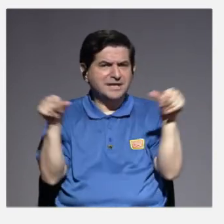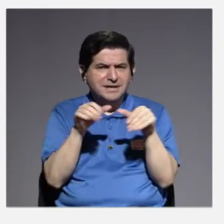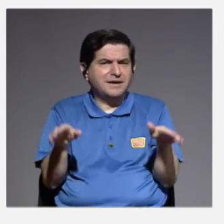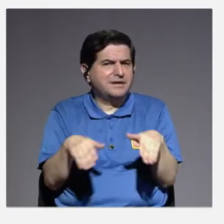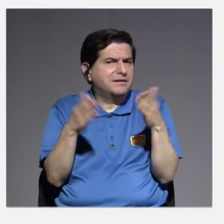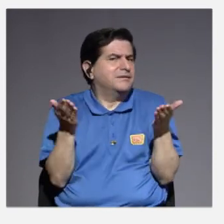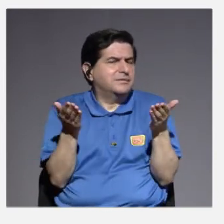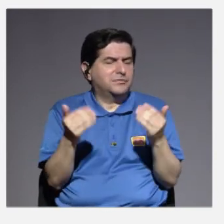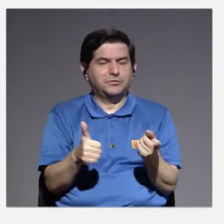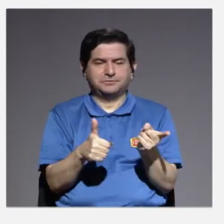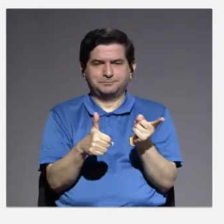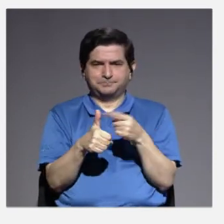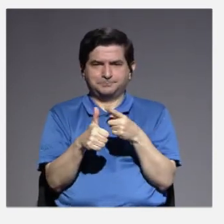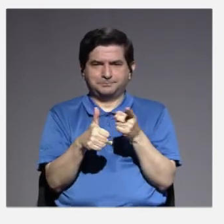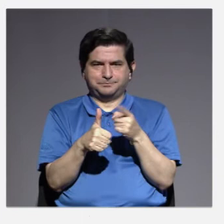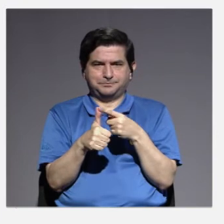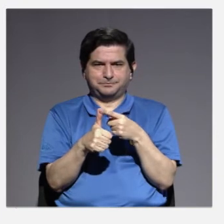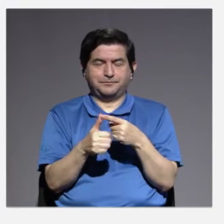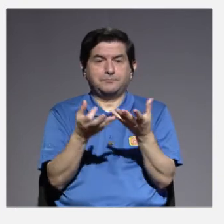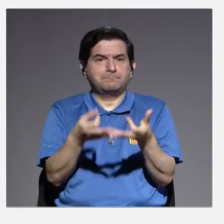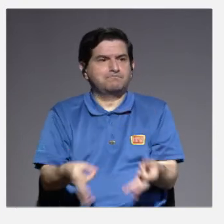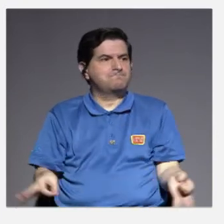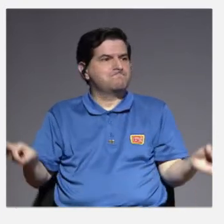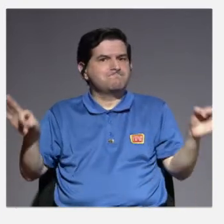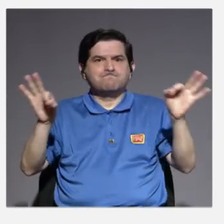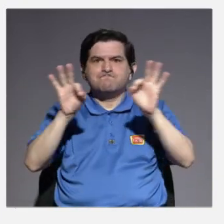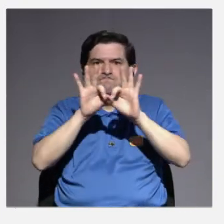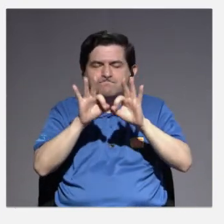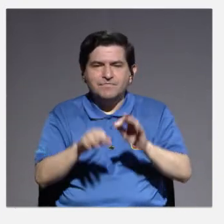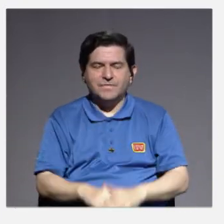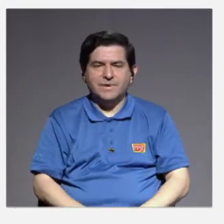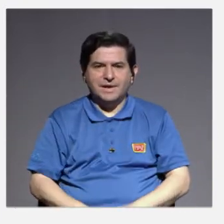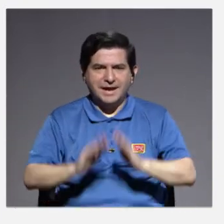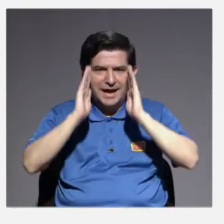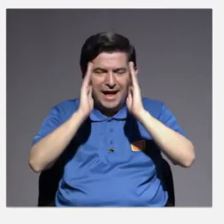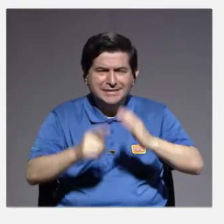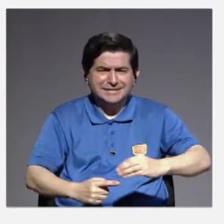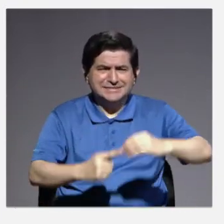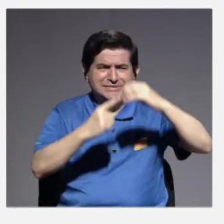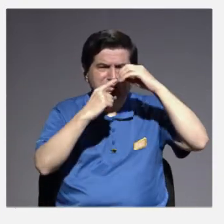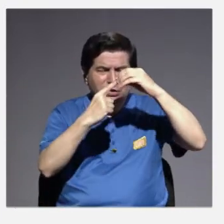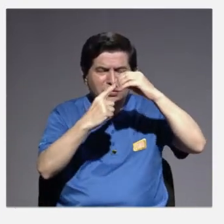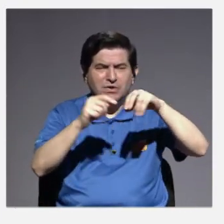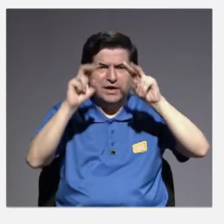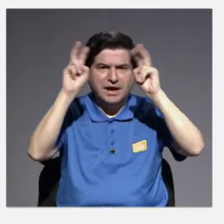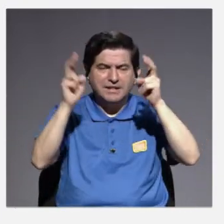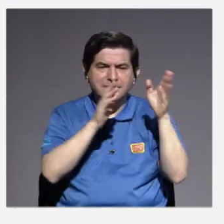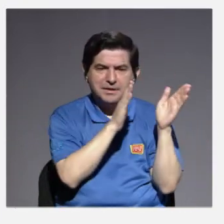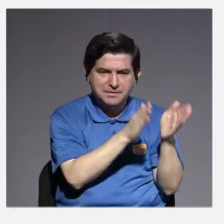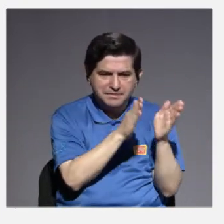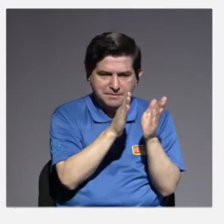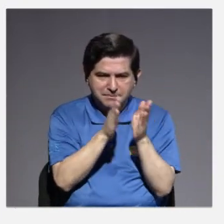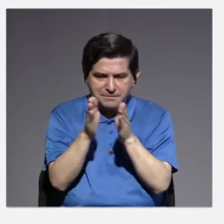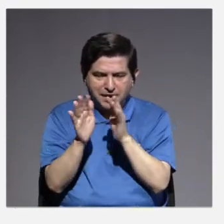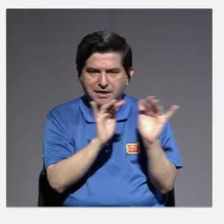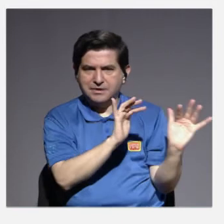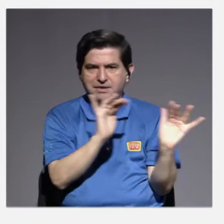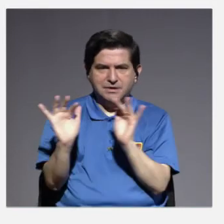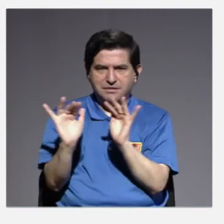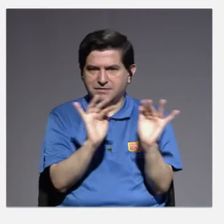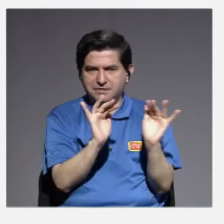Bueno, en primer lugar, es importantísimo que nosotros prioricemos todo el tema que tiene que ver con la planificación de la